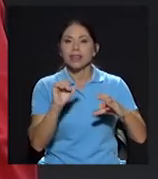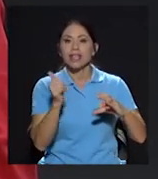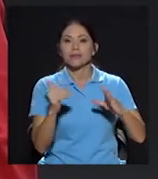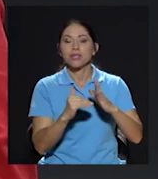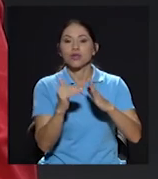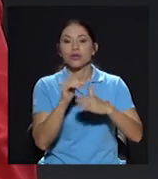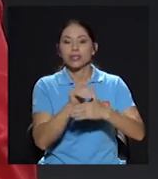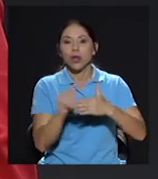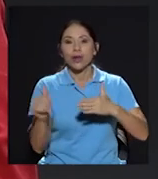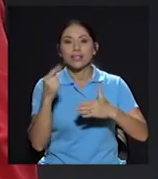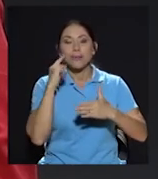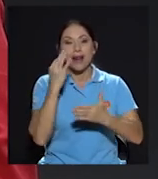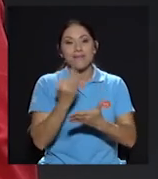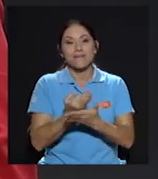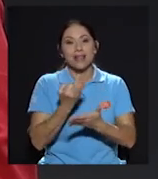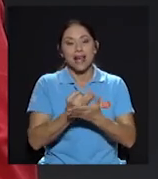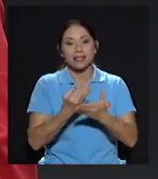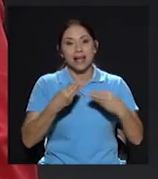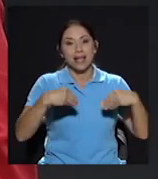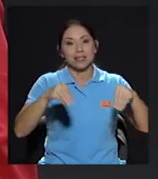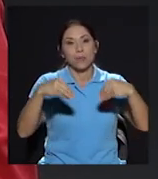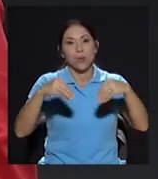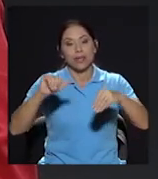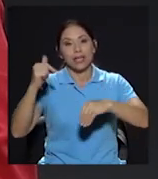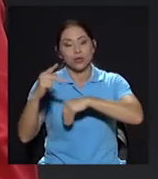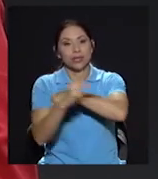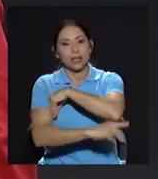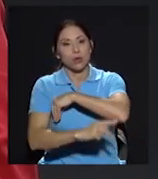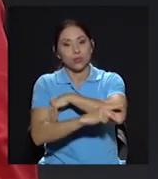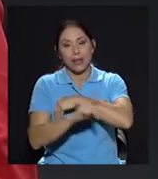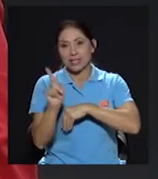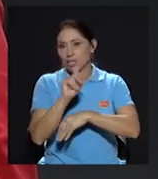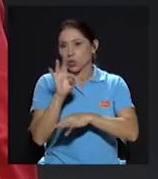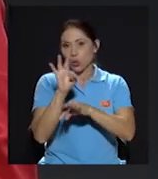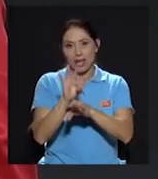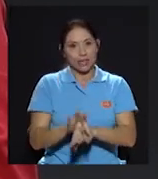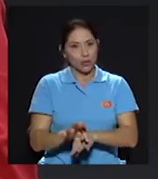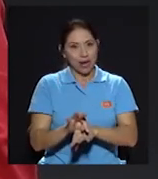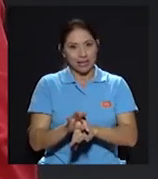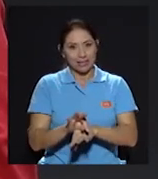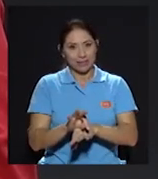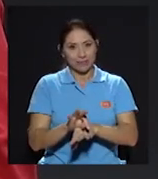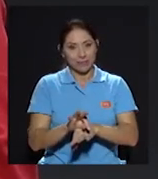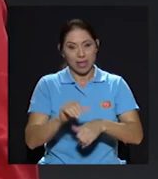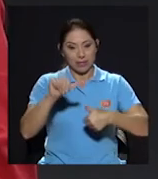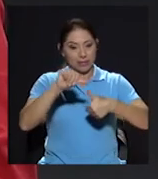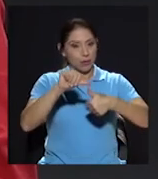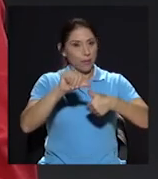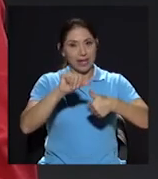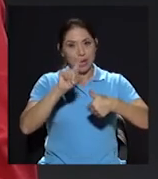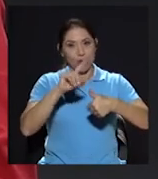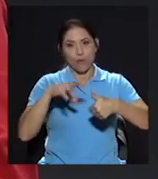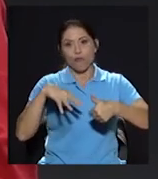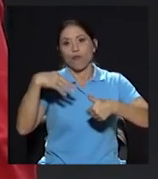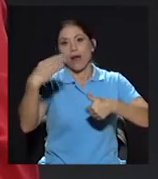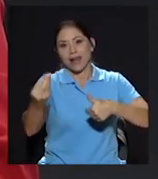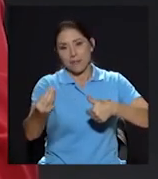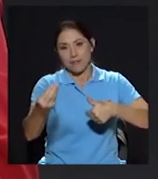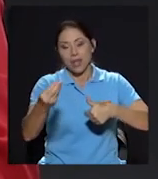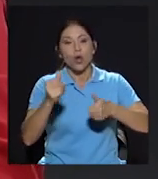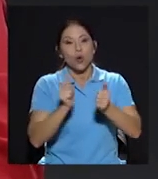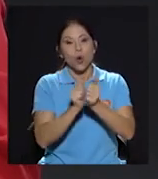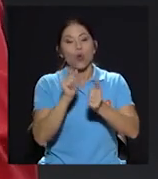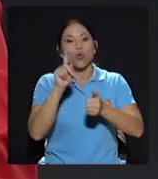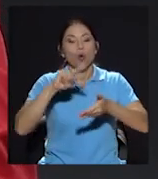no tradicionales a países fuera de centroamérica bajo un concepto de banca de desarrollo que es realmente